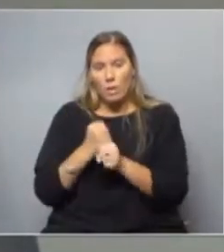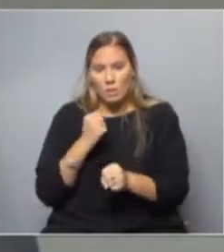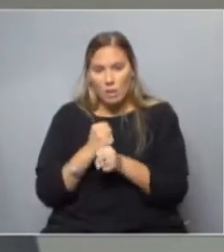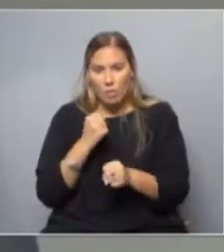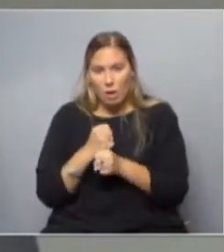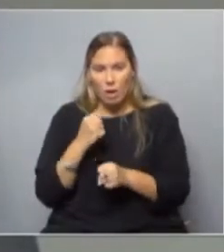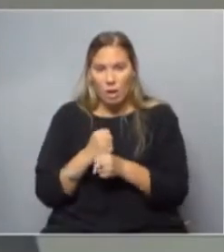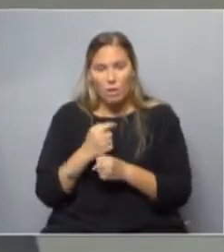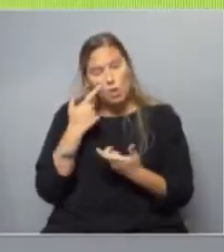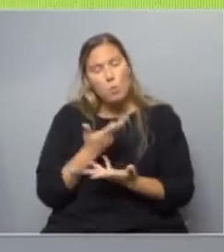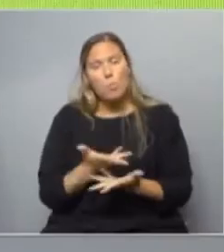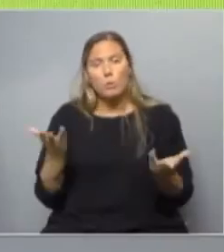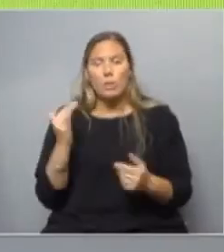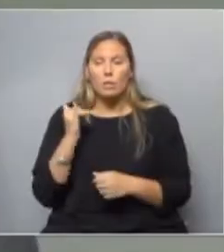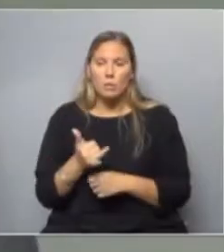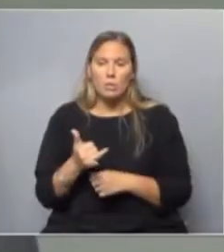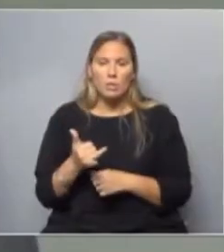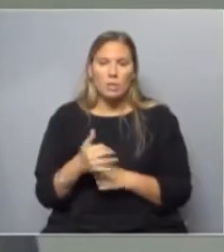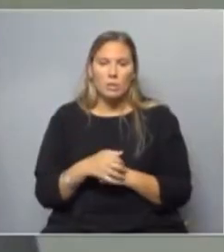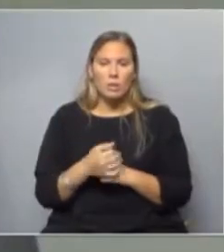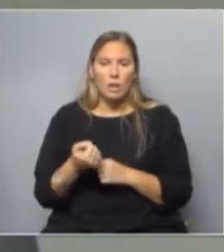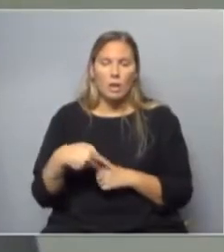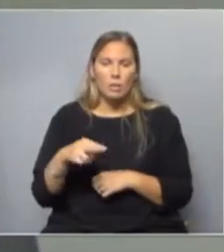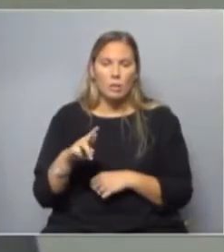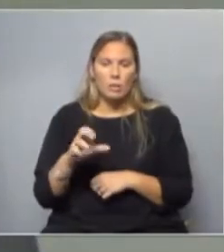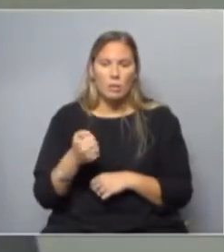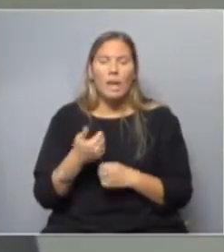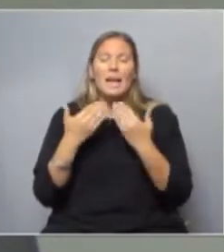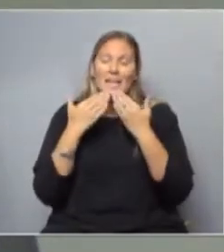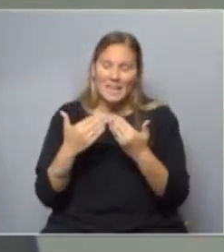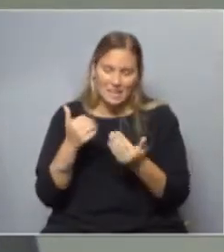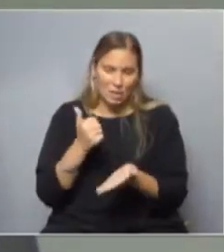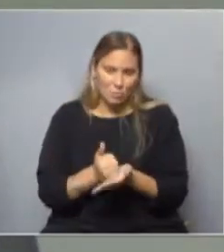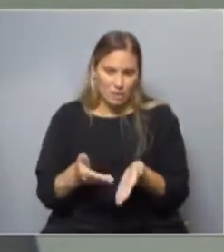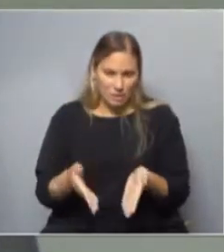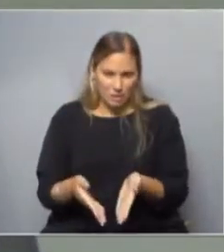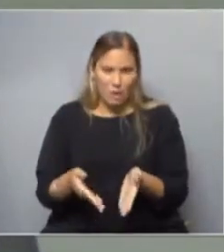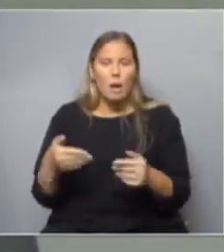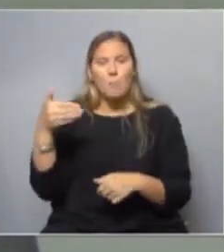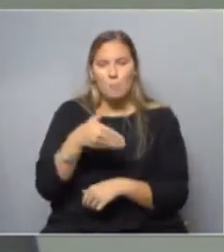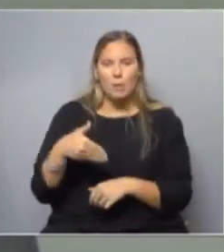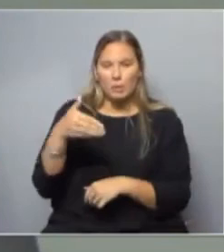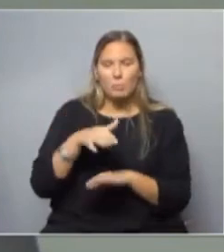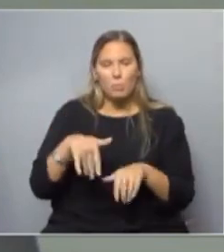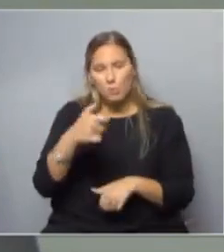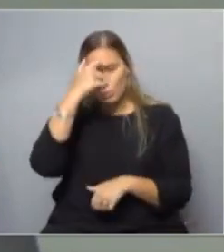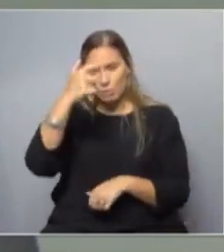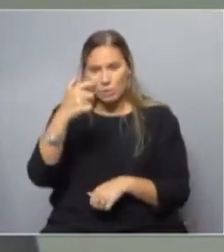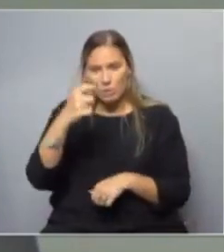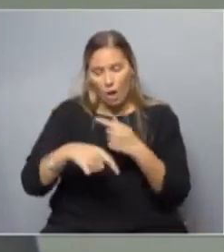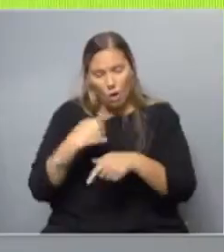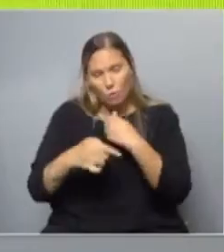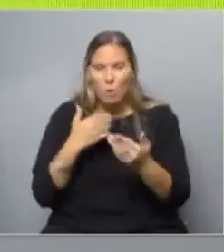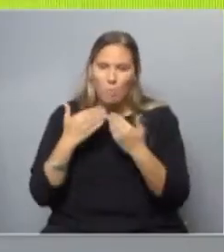de esfuerzo y sobre todo visibilizando. Sí. Andrea Villarino, muchísimas gracias por acompañarnos, por esta participación sobre ciencia y bueno, la